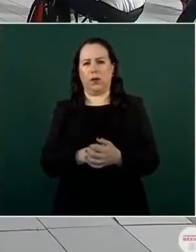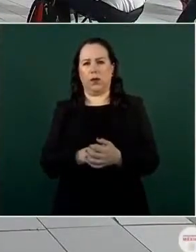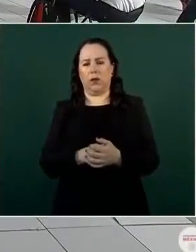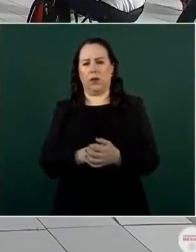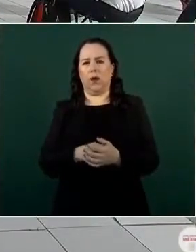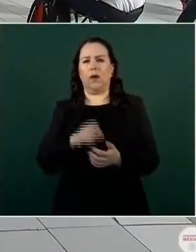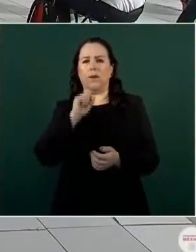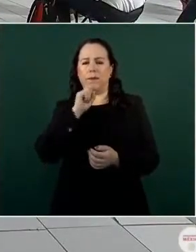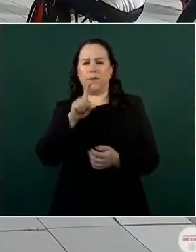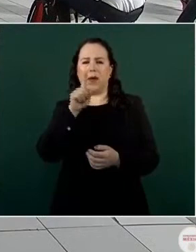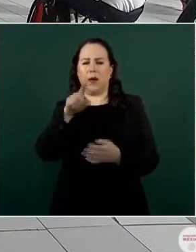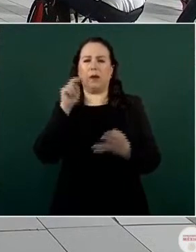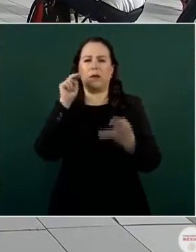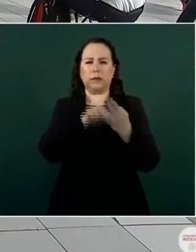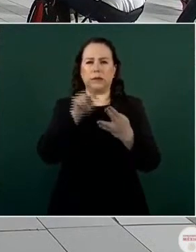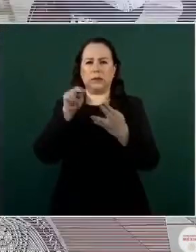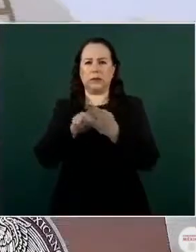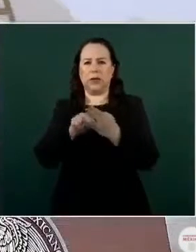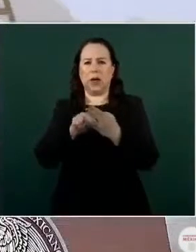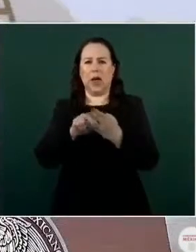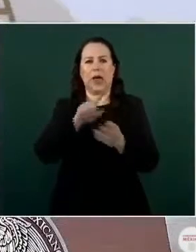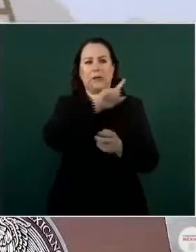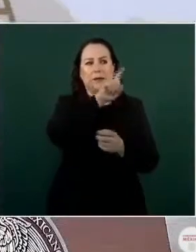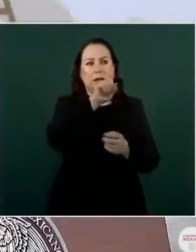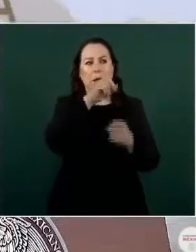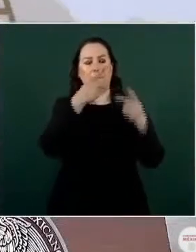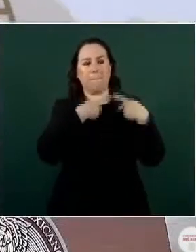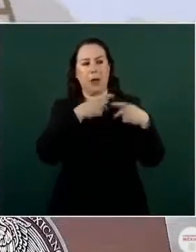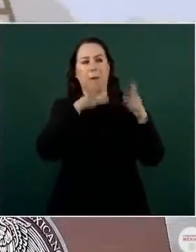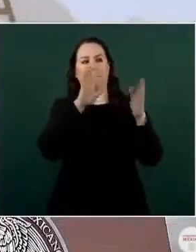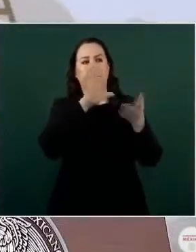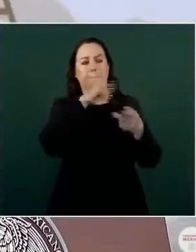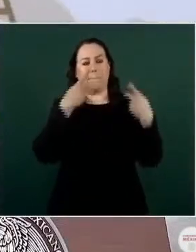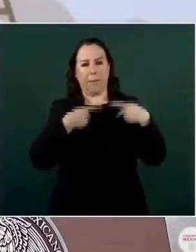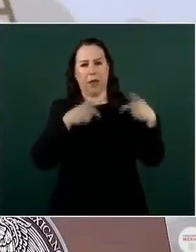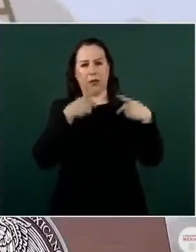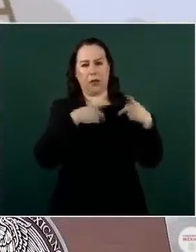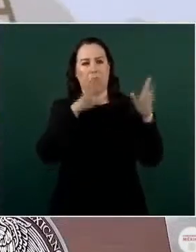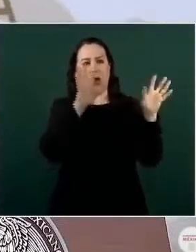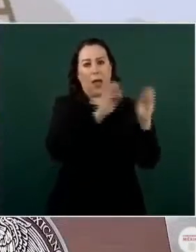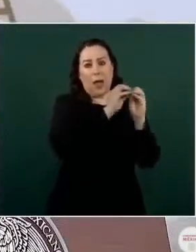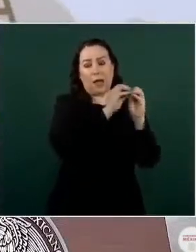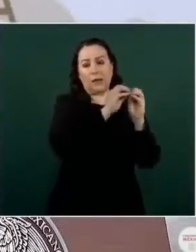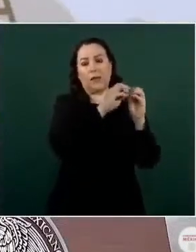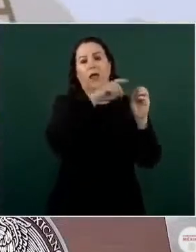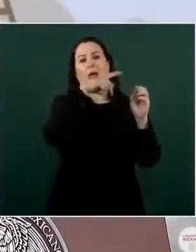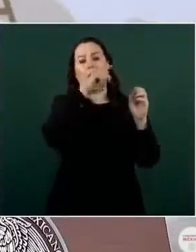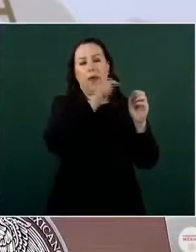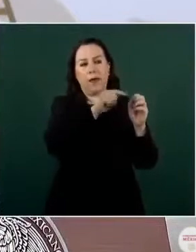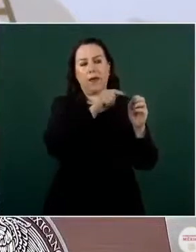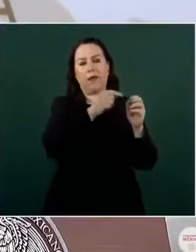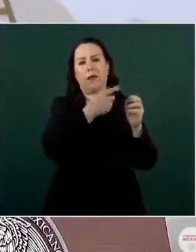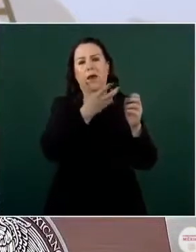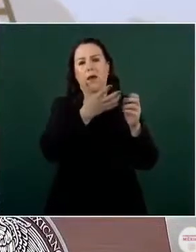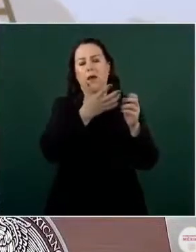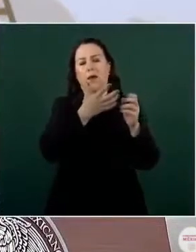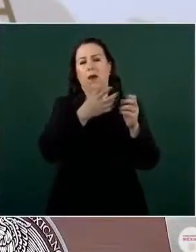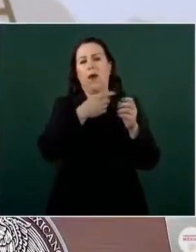homicidios dolosos por cada 100.000 habitantes en la presente administración y hasta el mes de junio, que es donde